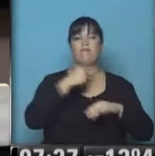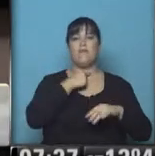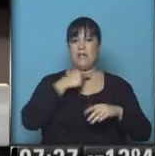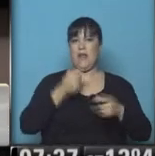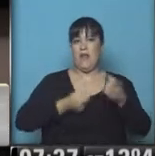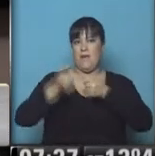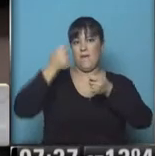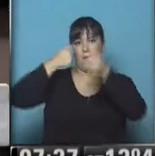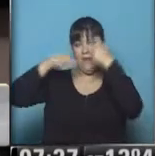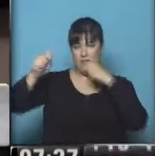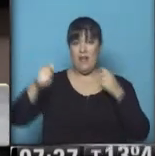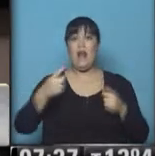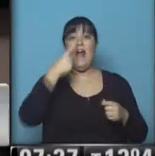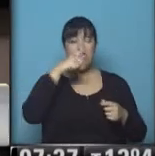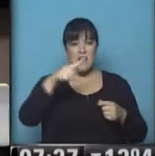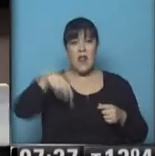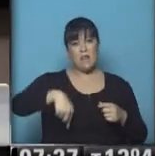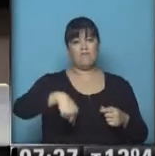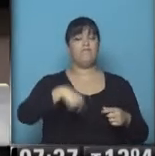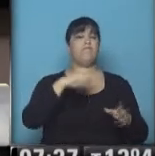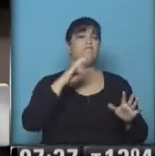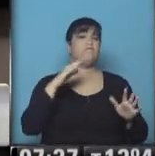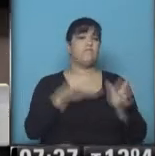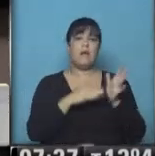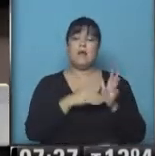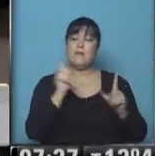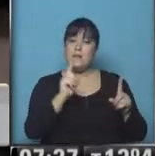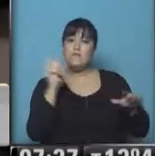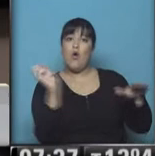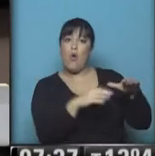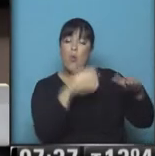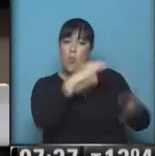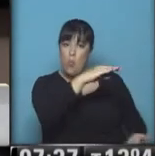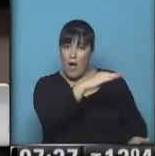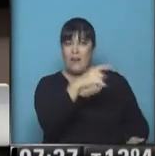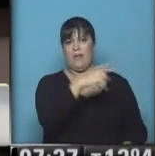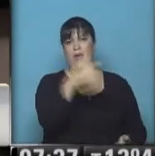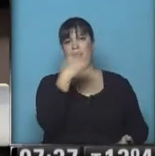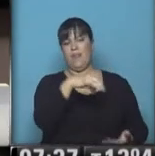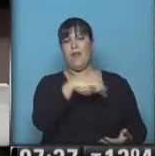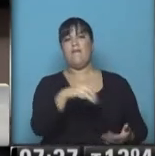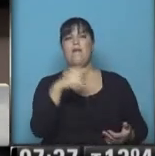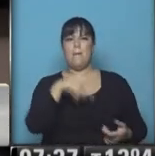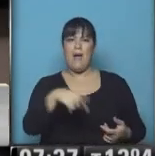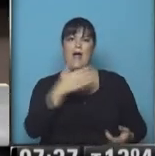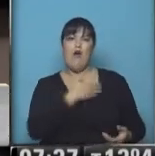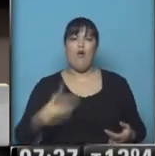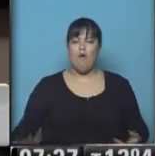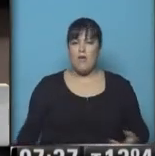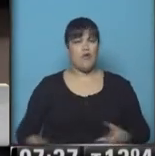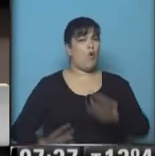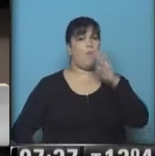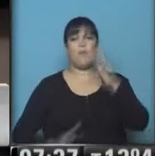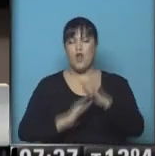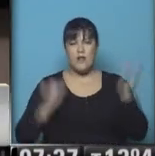reservas es decir utilizarlas para lo que el gobierno entiende que deben ser utilizadas priorizando el tema